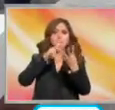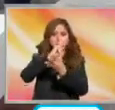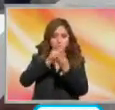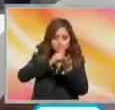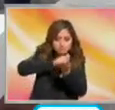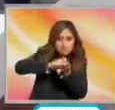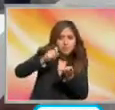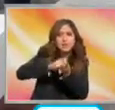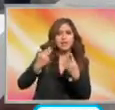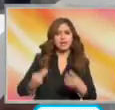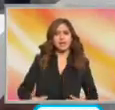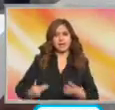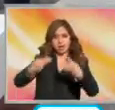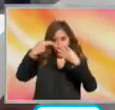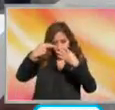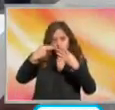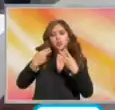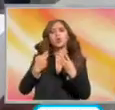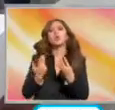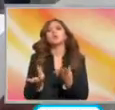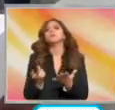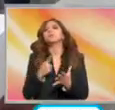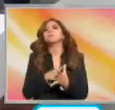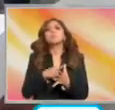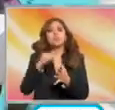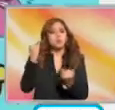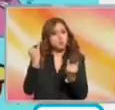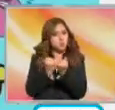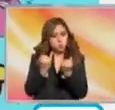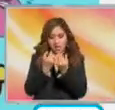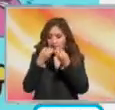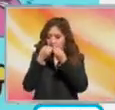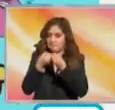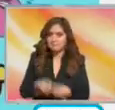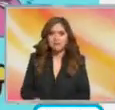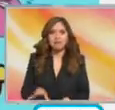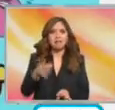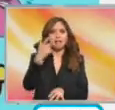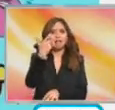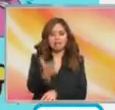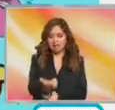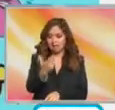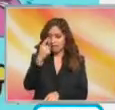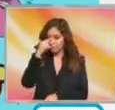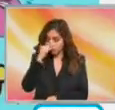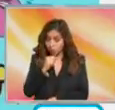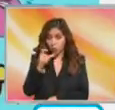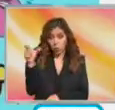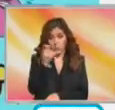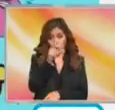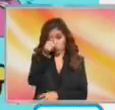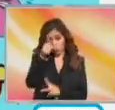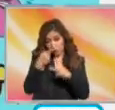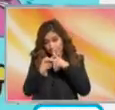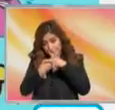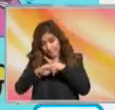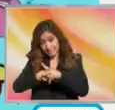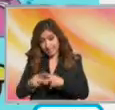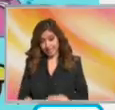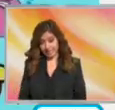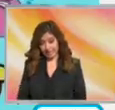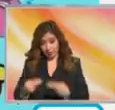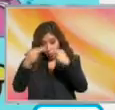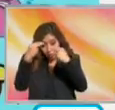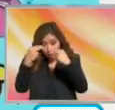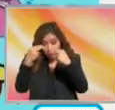negocios. También pérdida de dinero, ¿por qué Claro. no? Porque un negocio cuando inicia, la curva ustedes